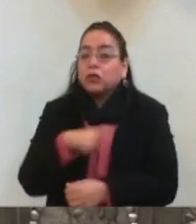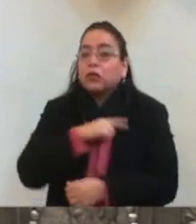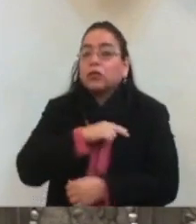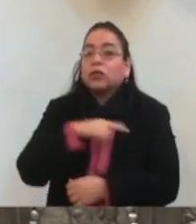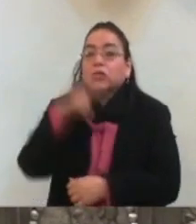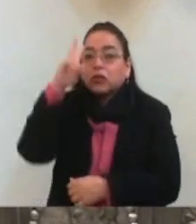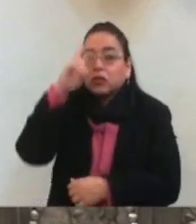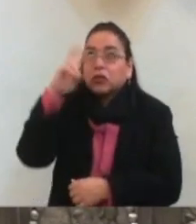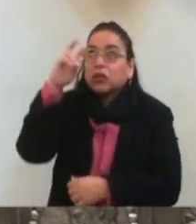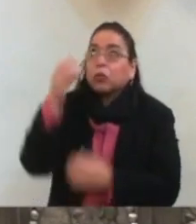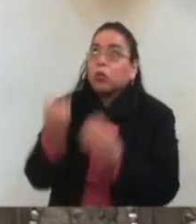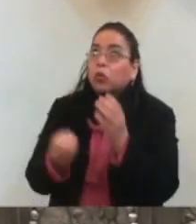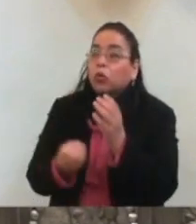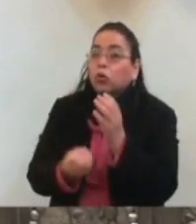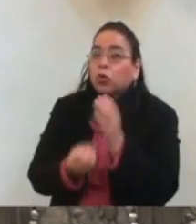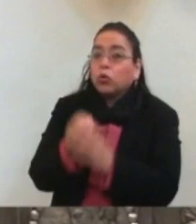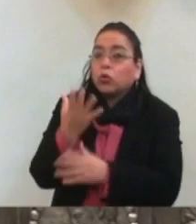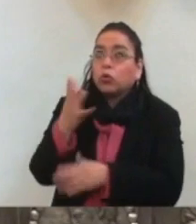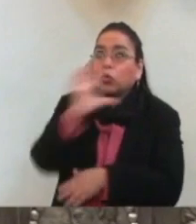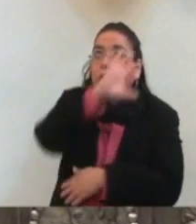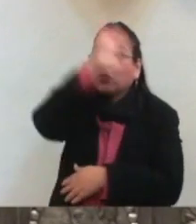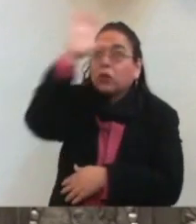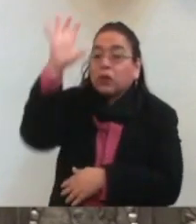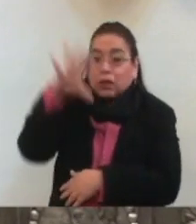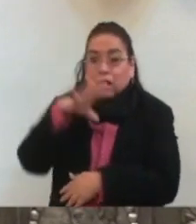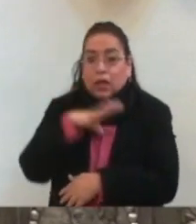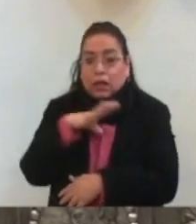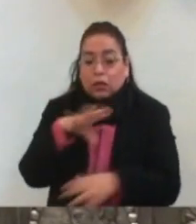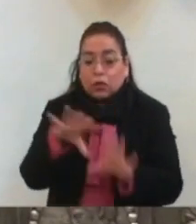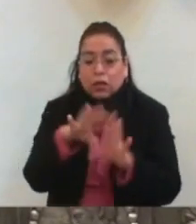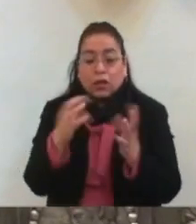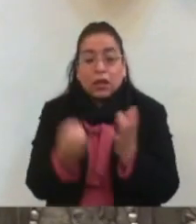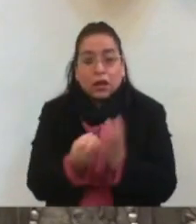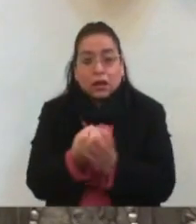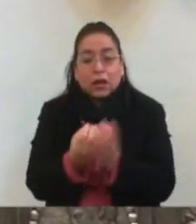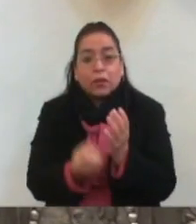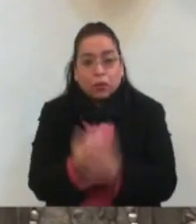cielo nuevo y una tierra nueva